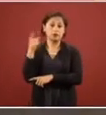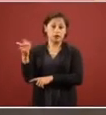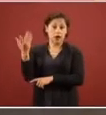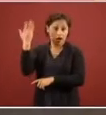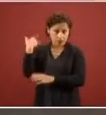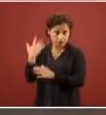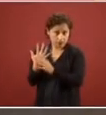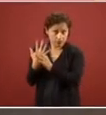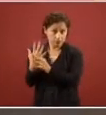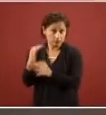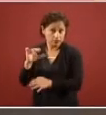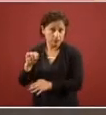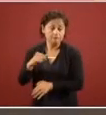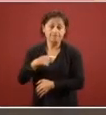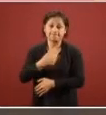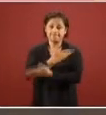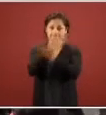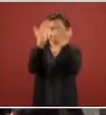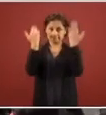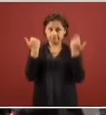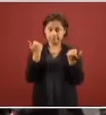Pero